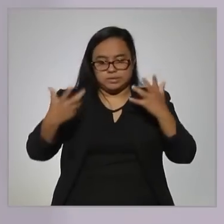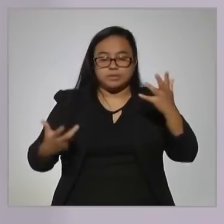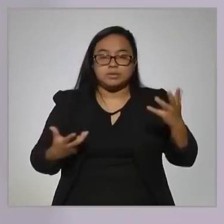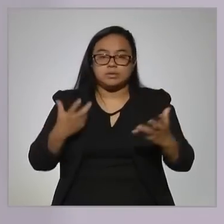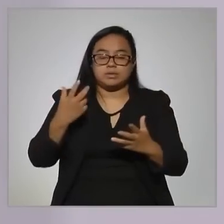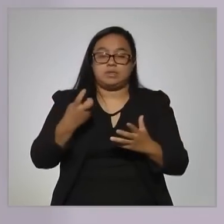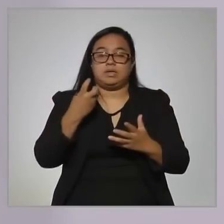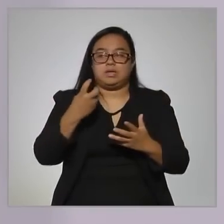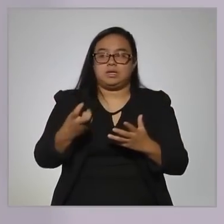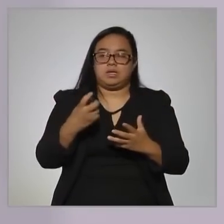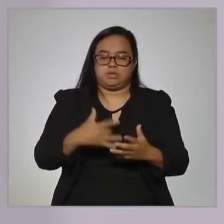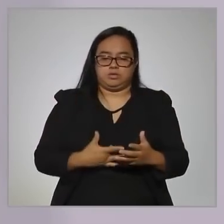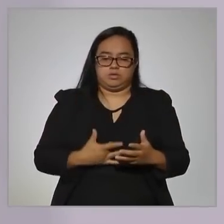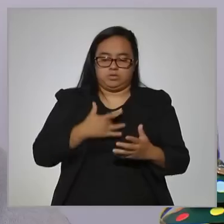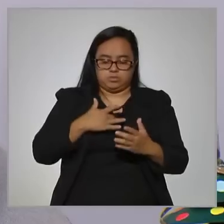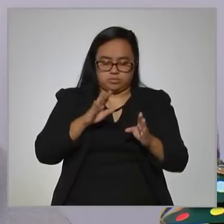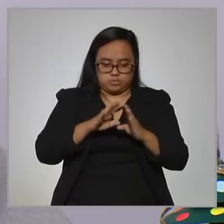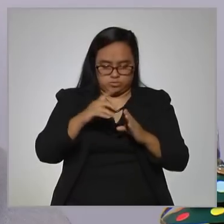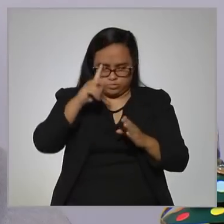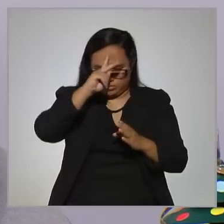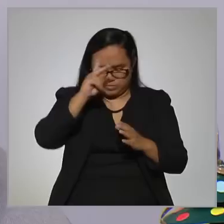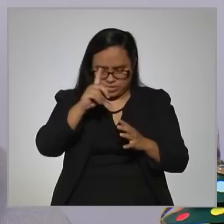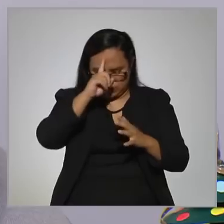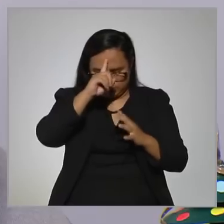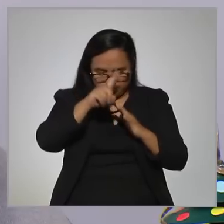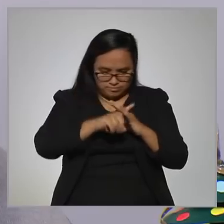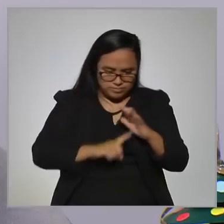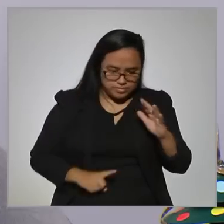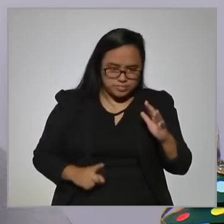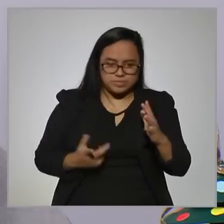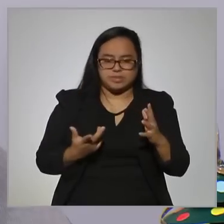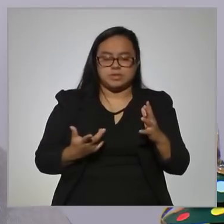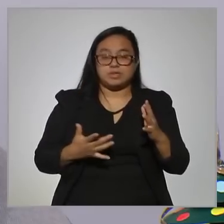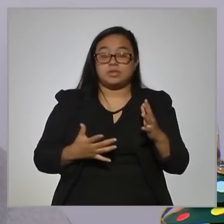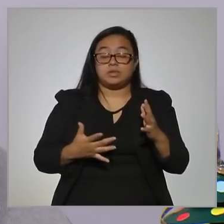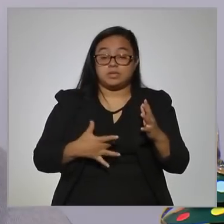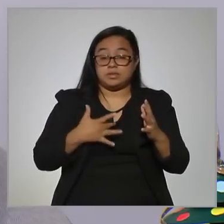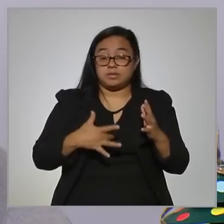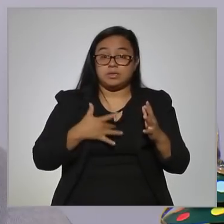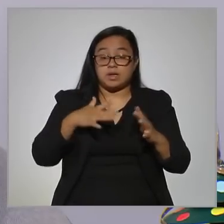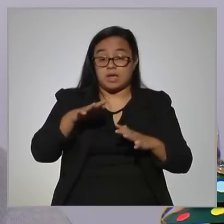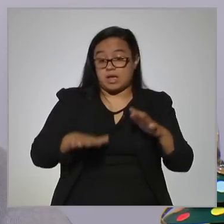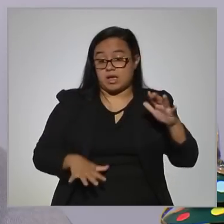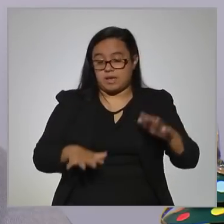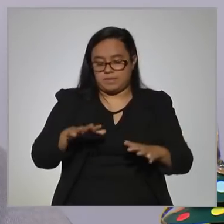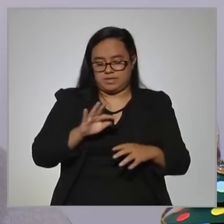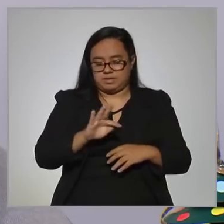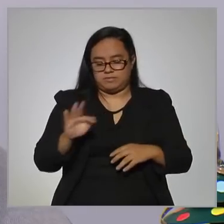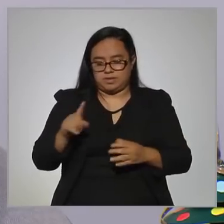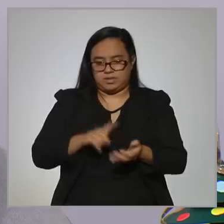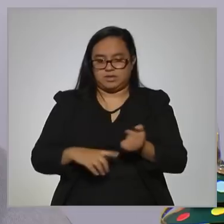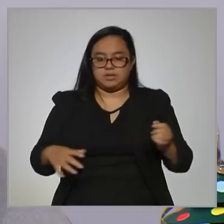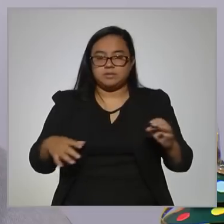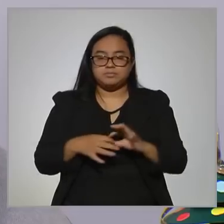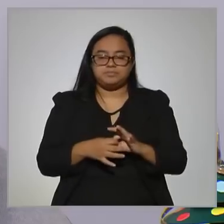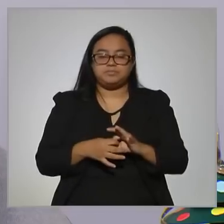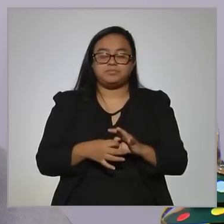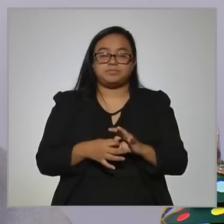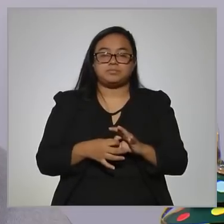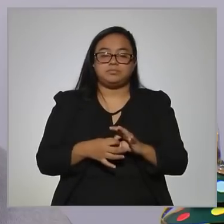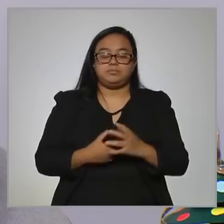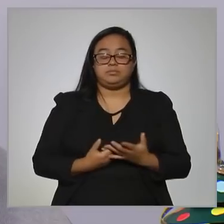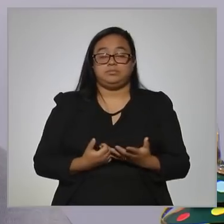ese aumento del sentimiento de frustración que acompaña mucho a veces en estas fechas, ¿no? O sea, lo que